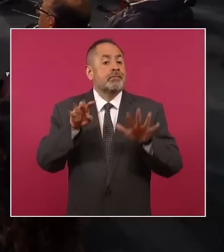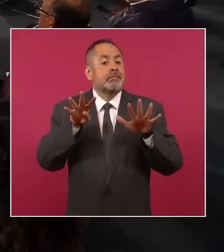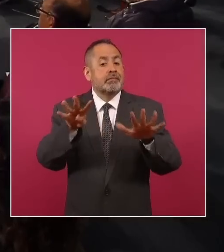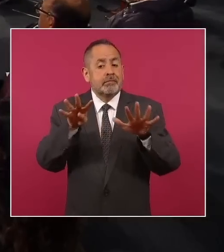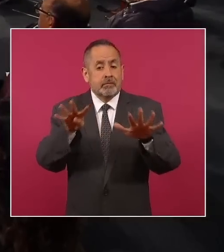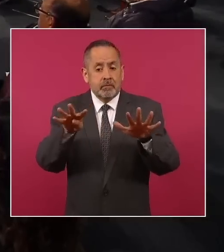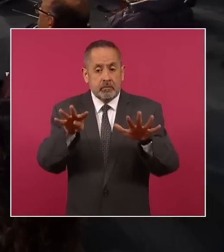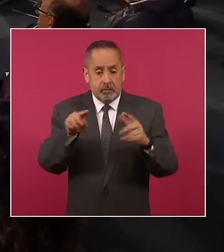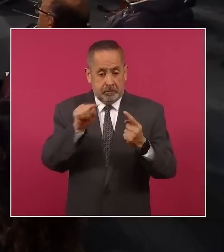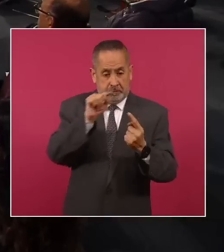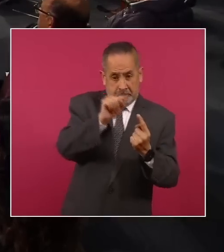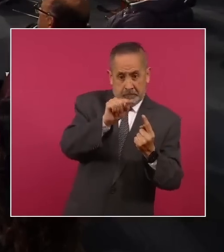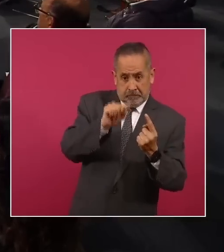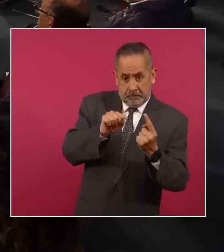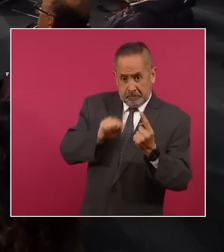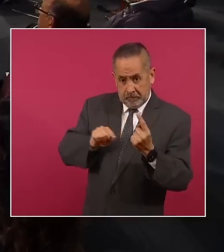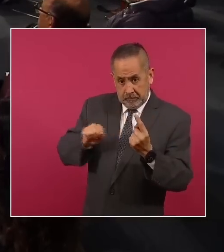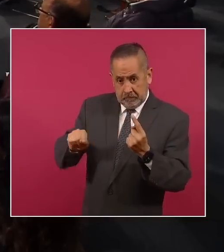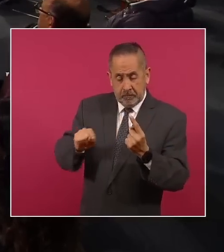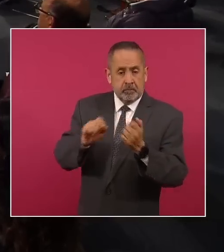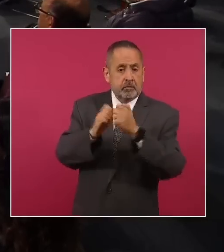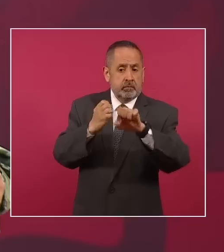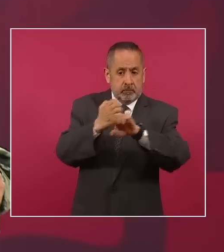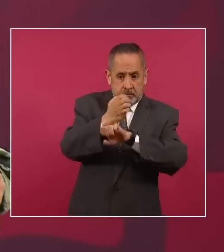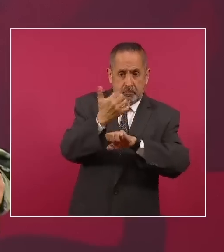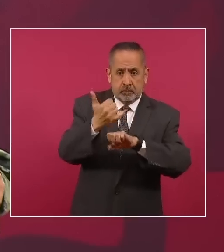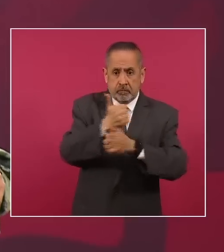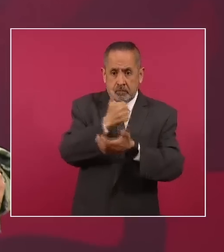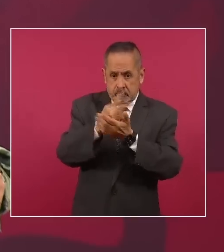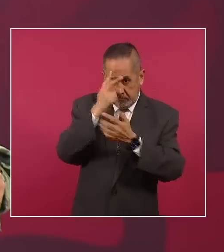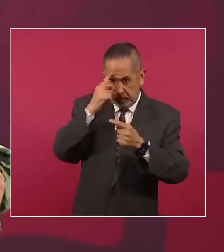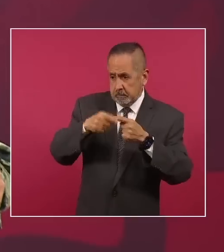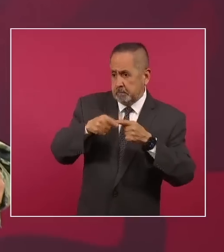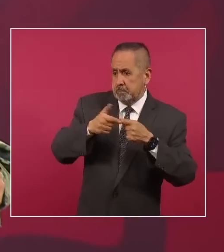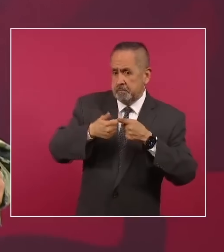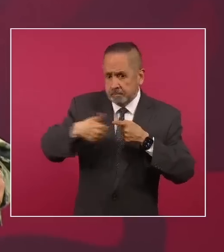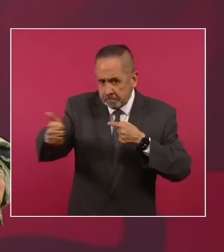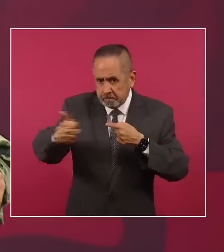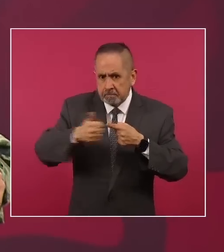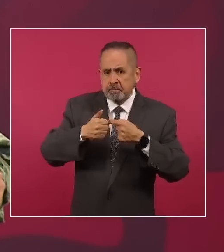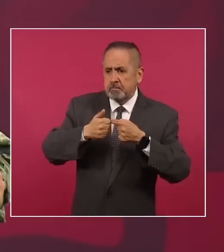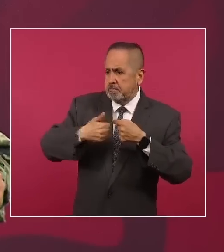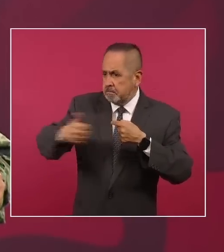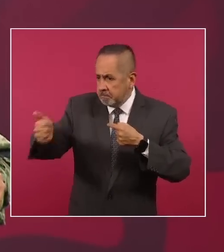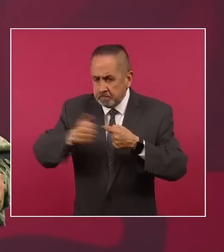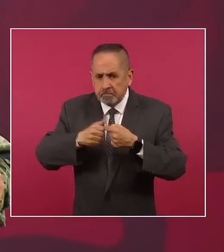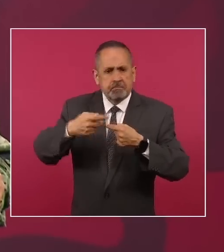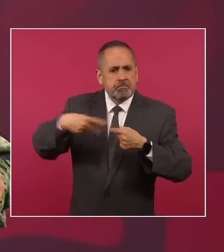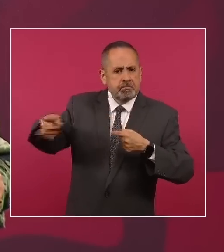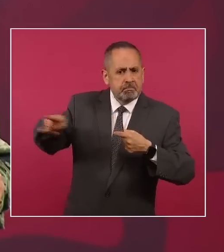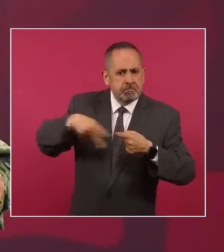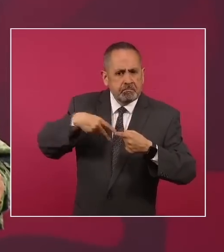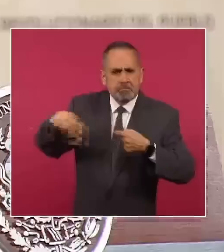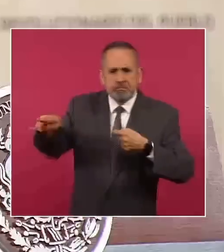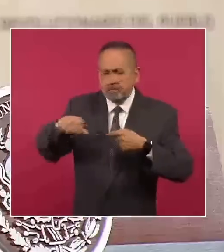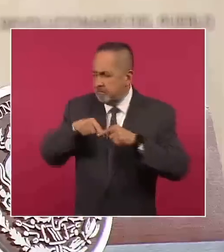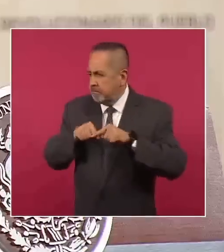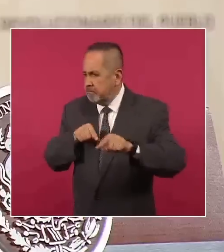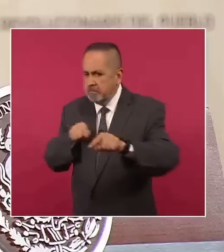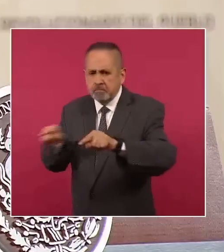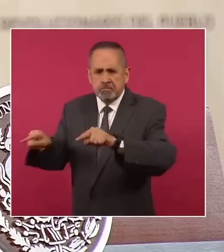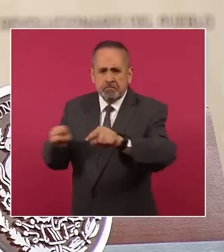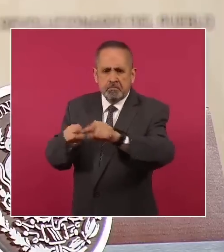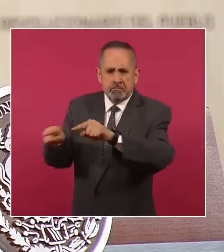del estado y de la ciudad de México para salir y llegar del Aeropuerto Internacional Felipe Ángeles